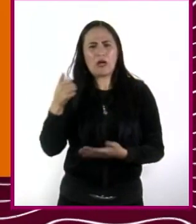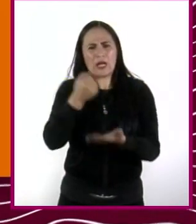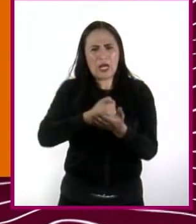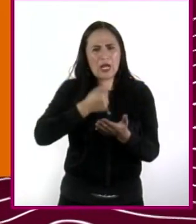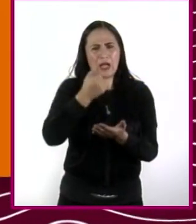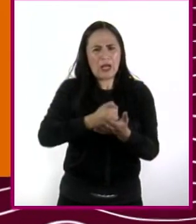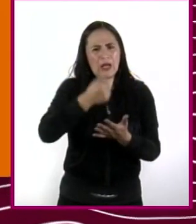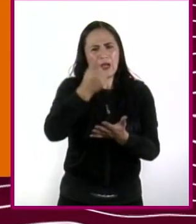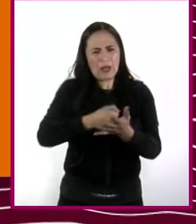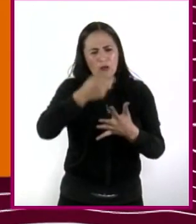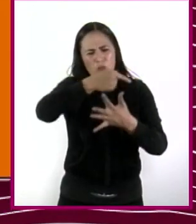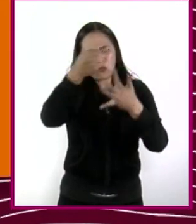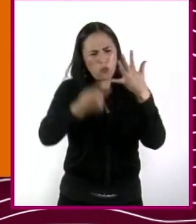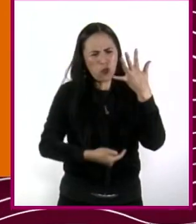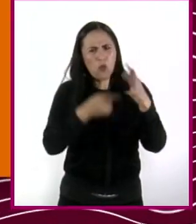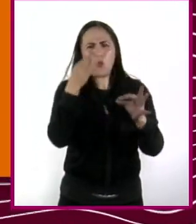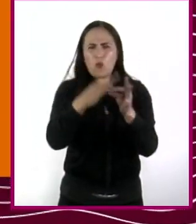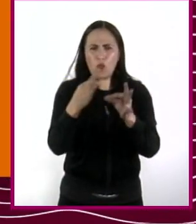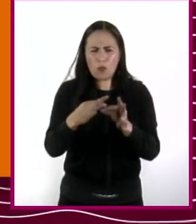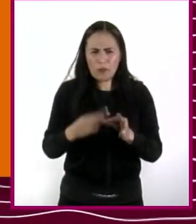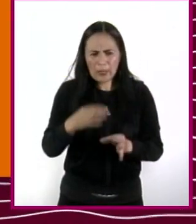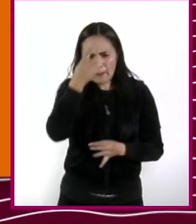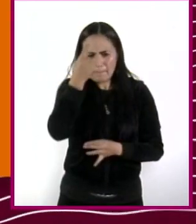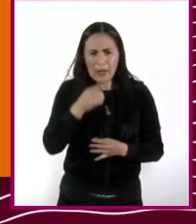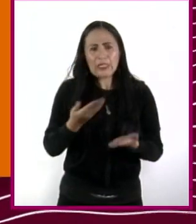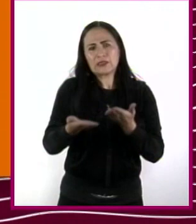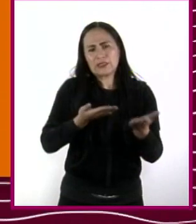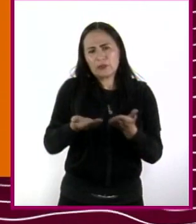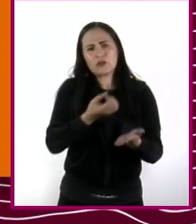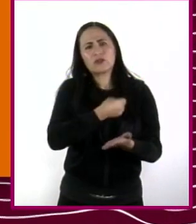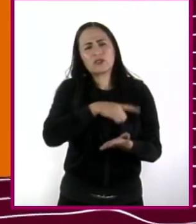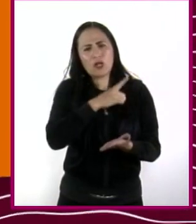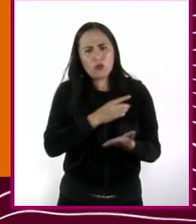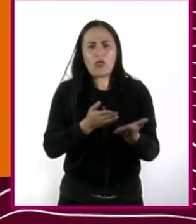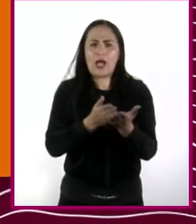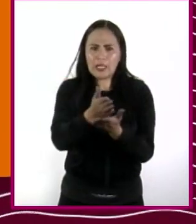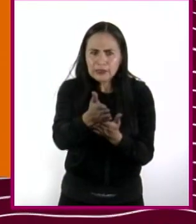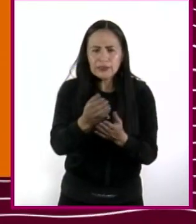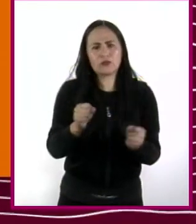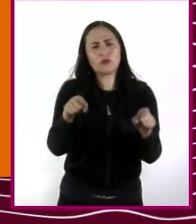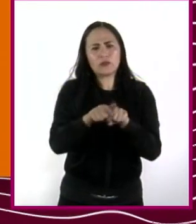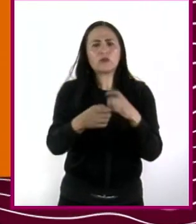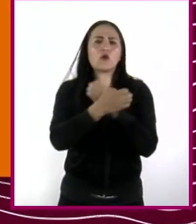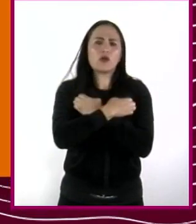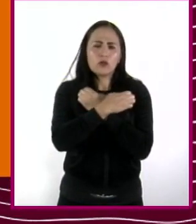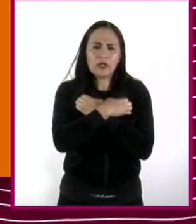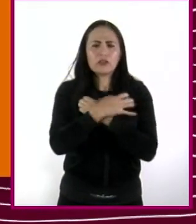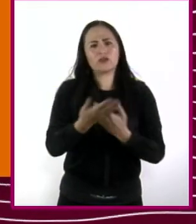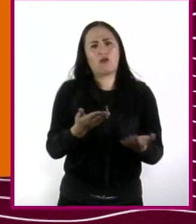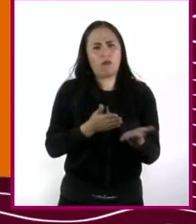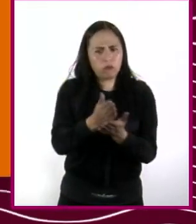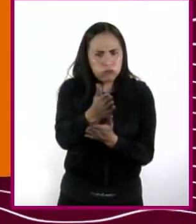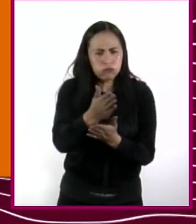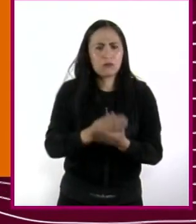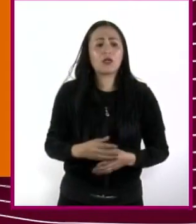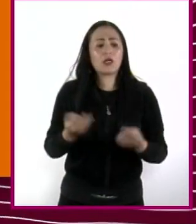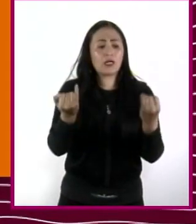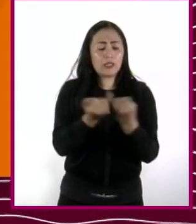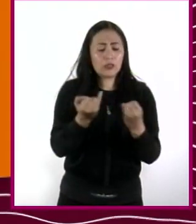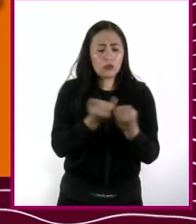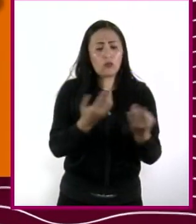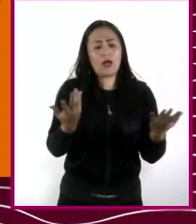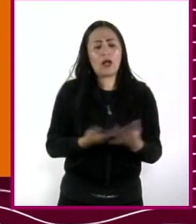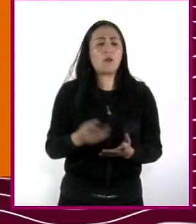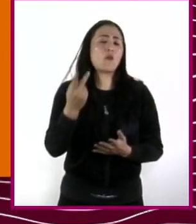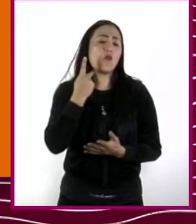demandas sociales en torno al acceso a servicios de salud, de educación pública, además de la construcción